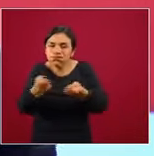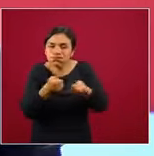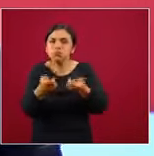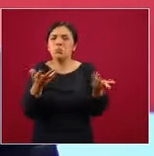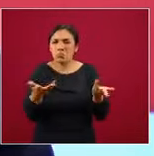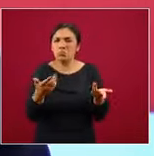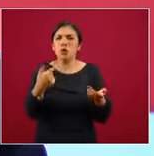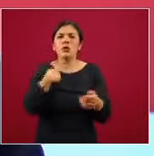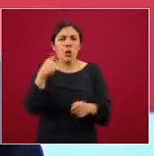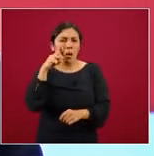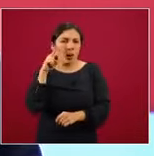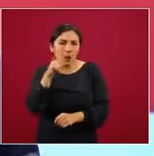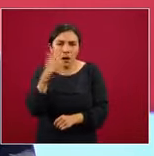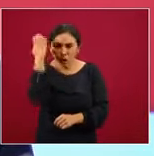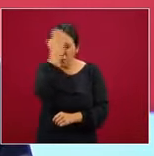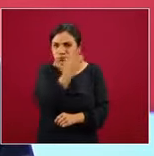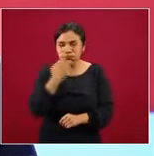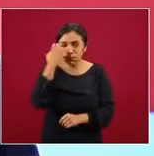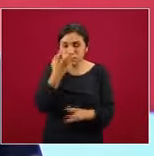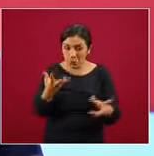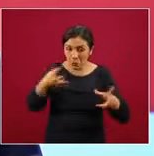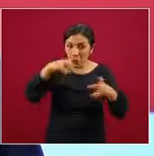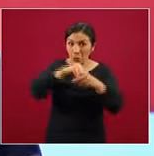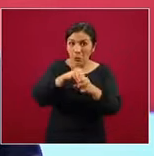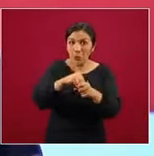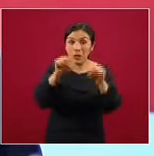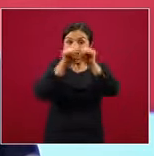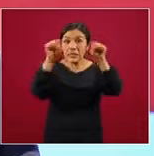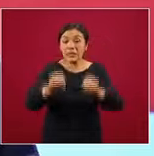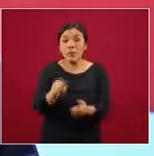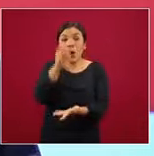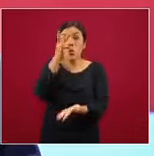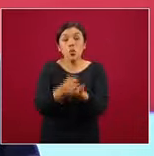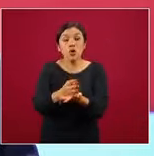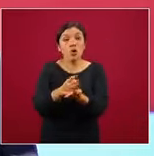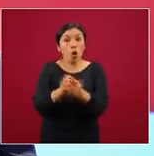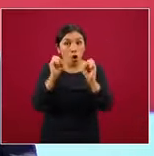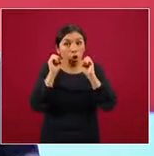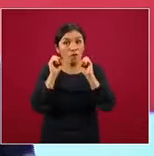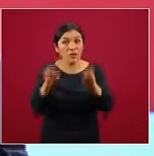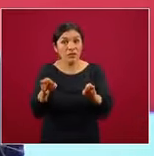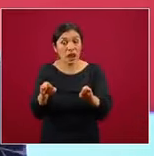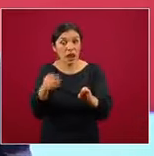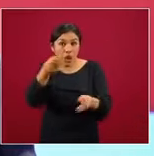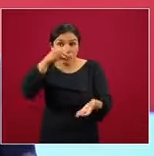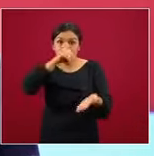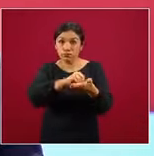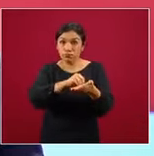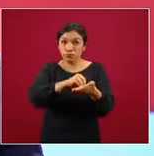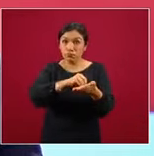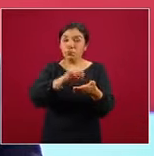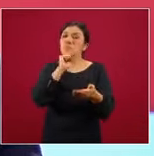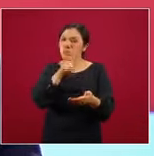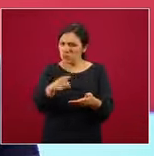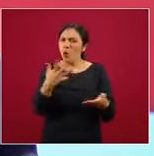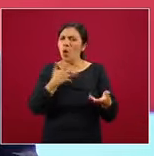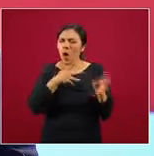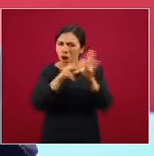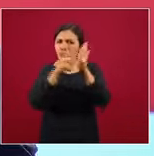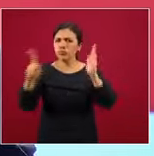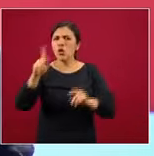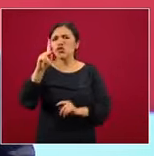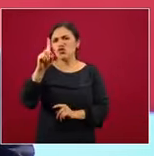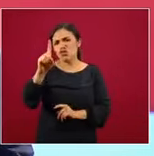es, verifiquemos que está en el sistema único, oficial, también establecido en el Diario Oficial de la